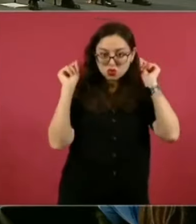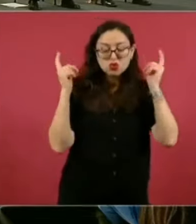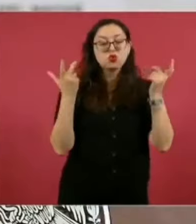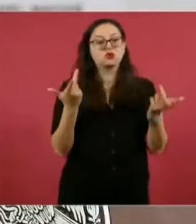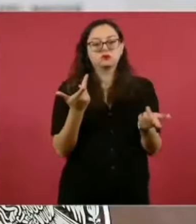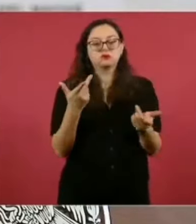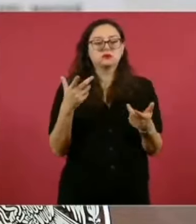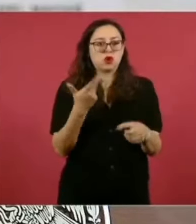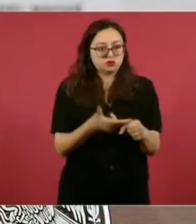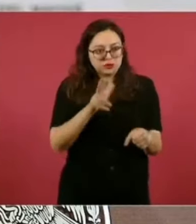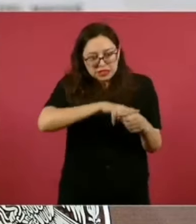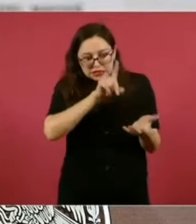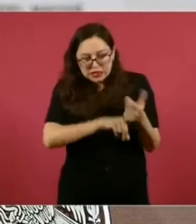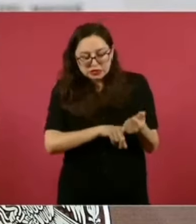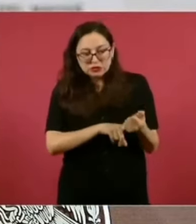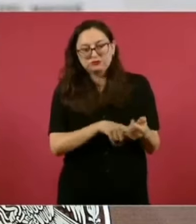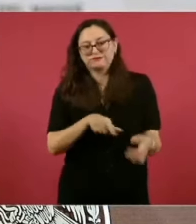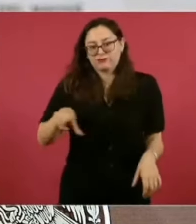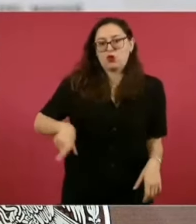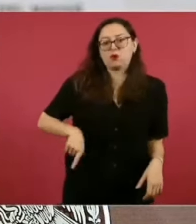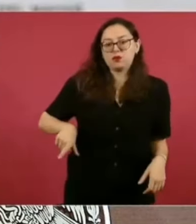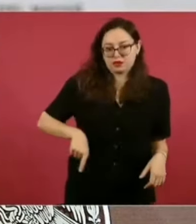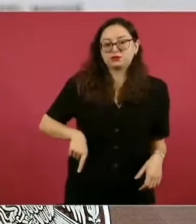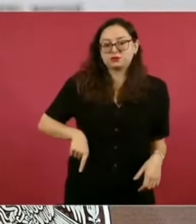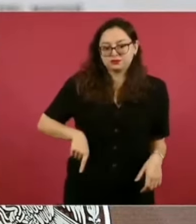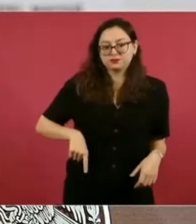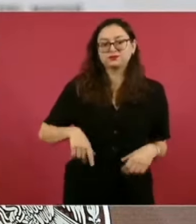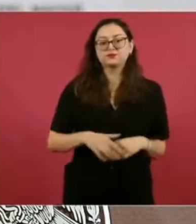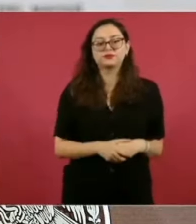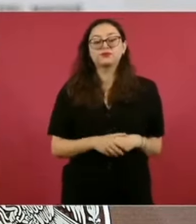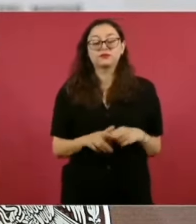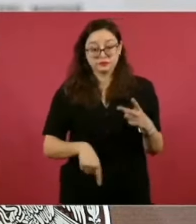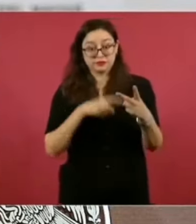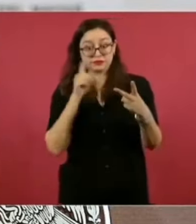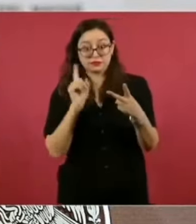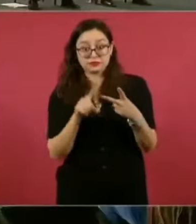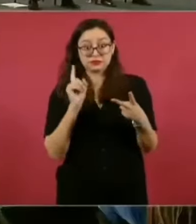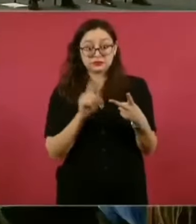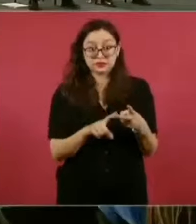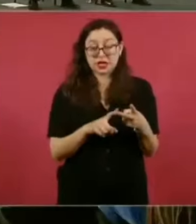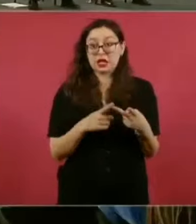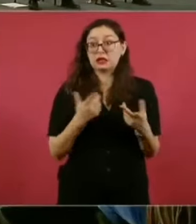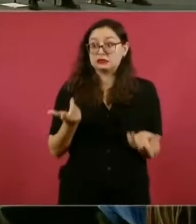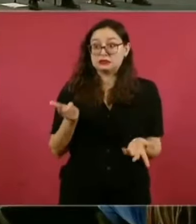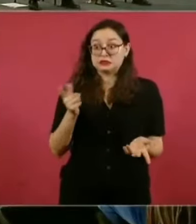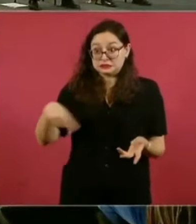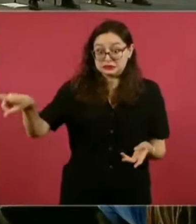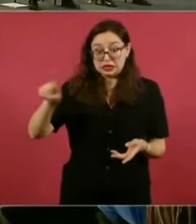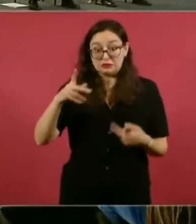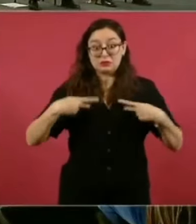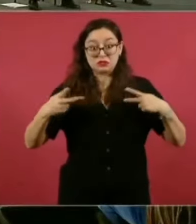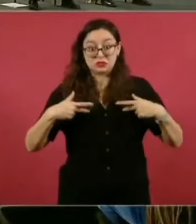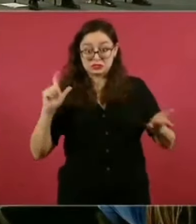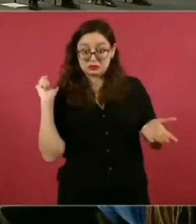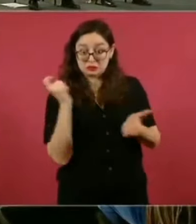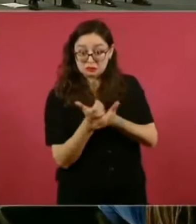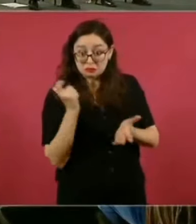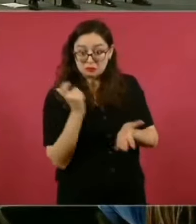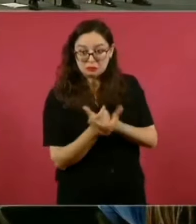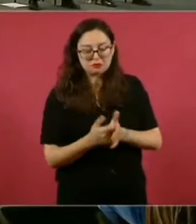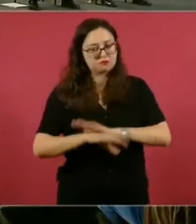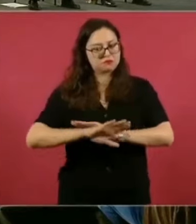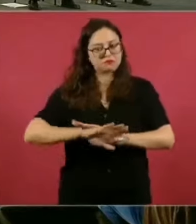trabajadores públicos. En segundo lugar, porque creemos que es mejor que sea gratuito a que sea contributivo, es decir, que sea gratuito a que se paguen cuotas,